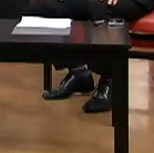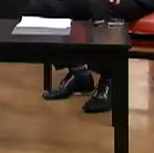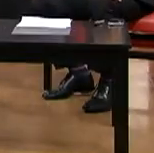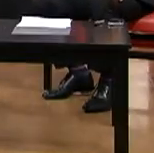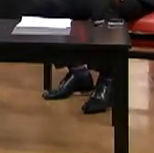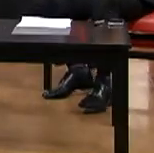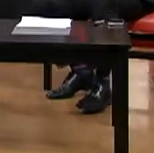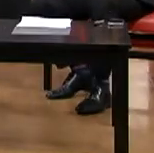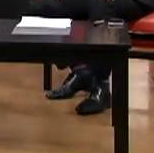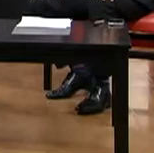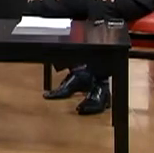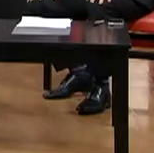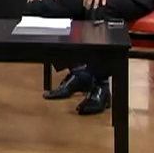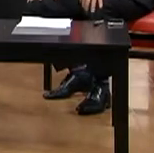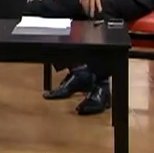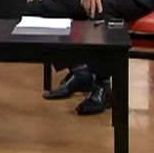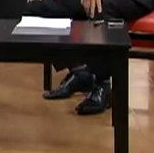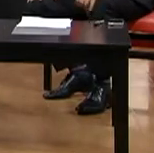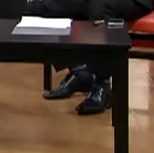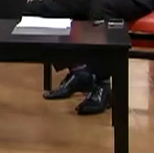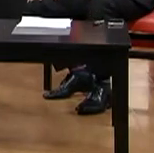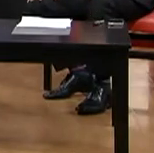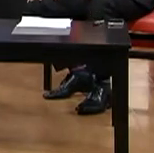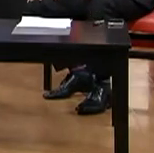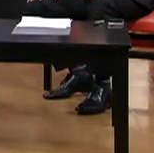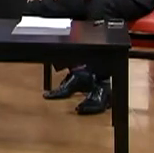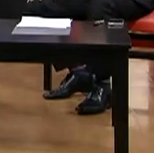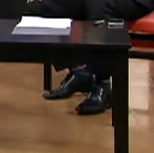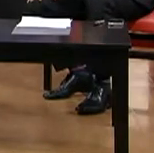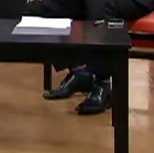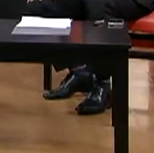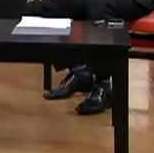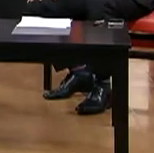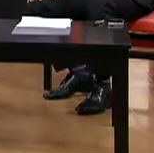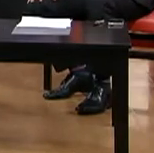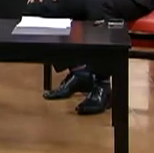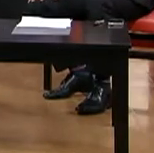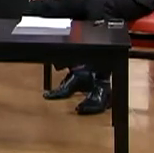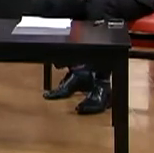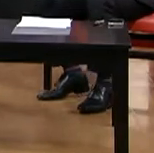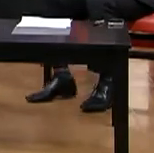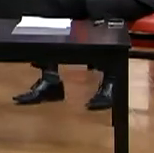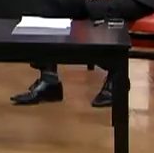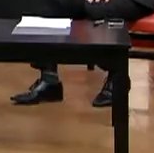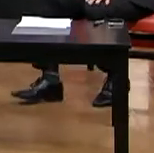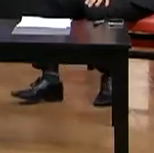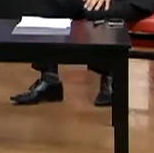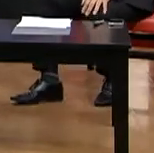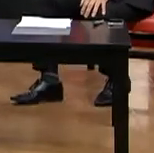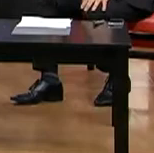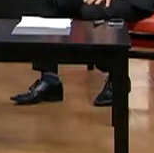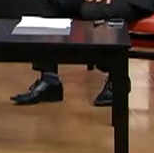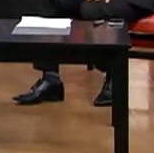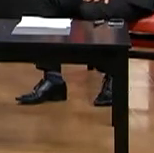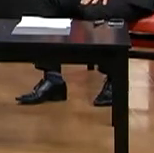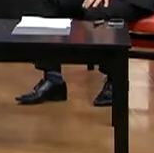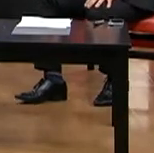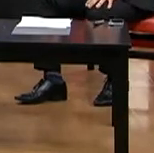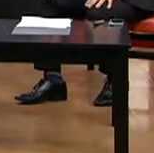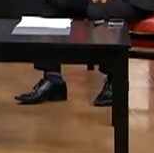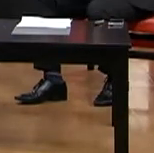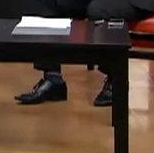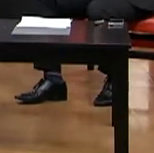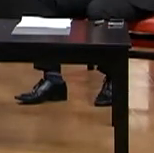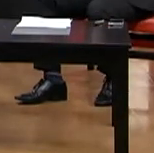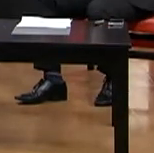pues muchísimas gracias por estar con nosotros. Raimundo Calderón Sánchez, doctor Raimundo Calderón Sánchez, director nacional de Psicología de la Universidad